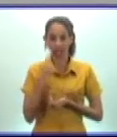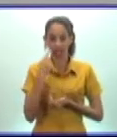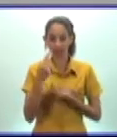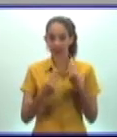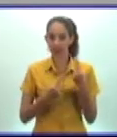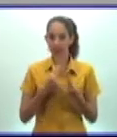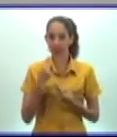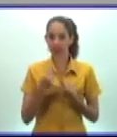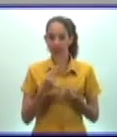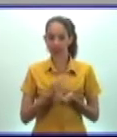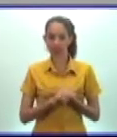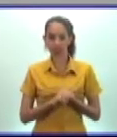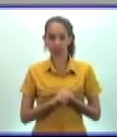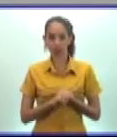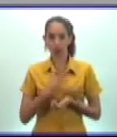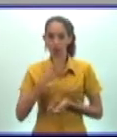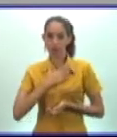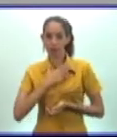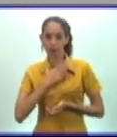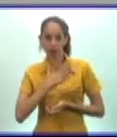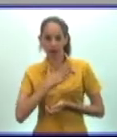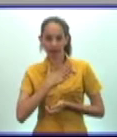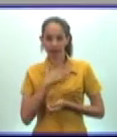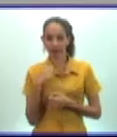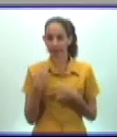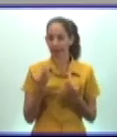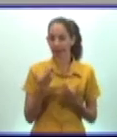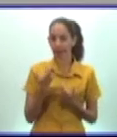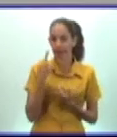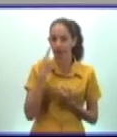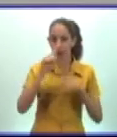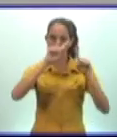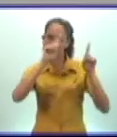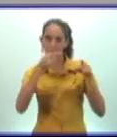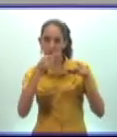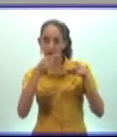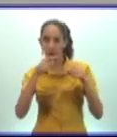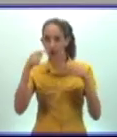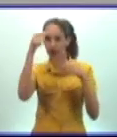de la potencia y números fraccionarios.